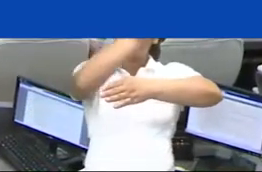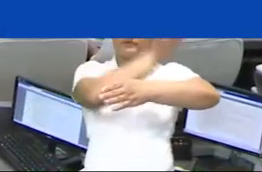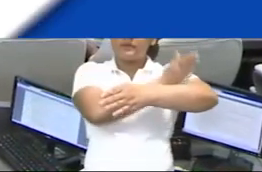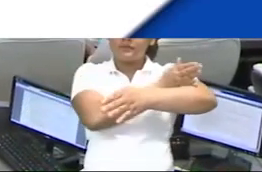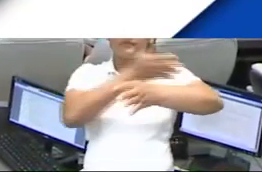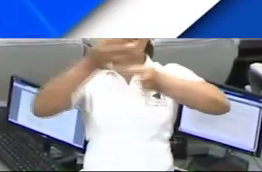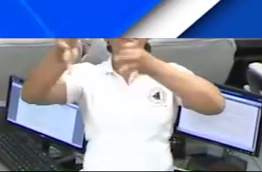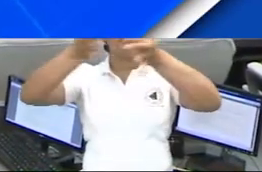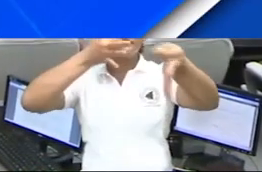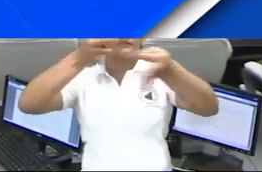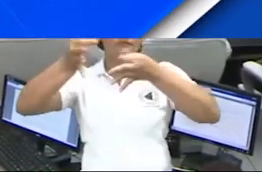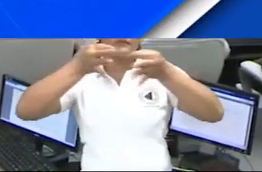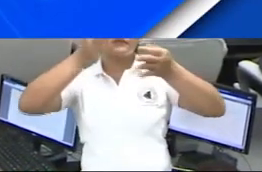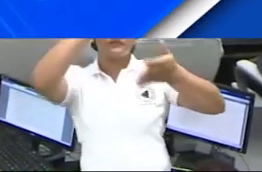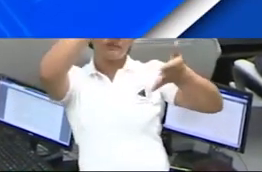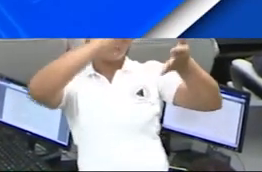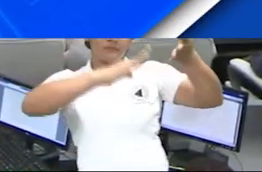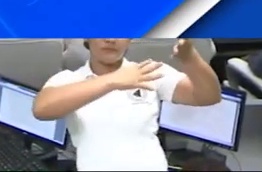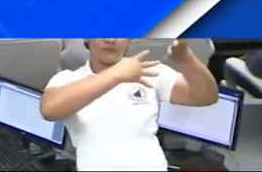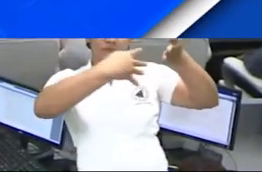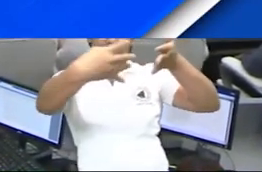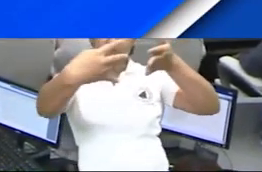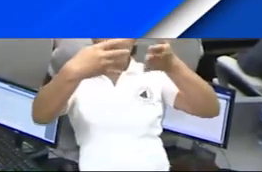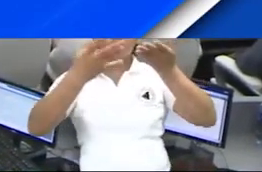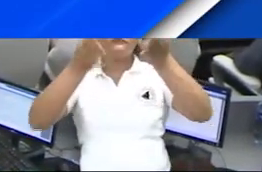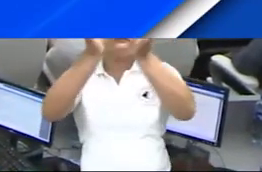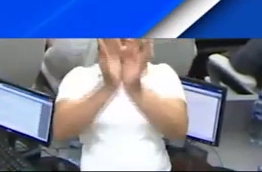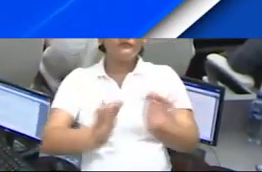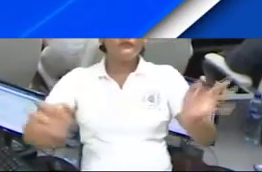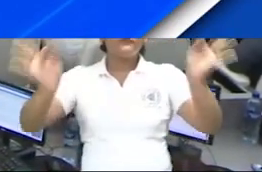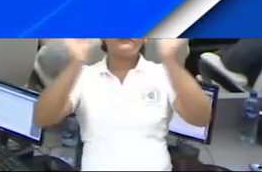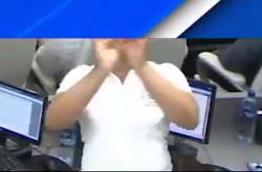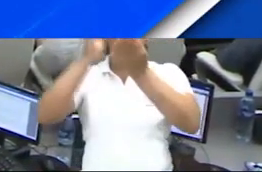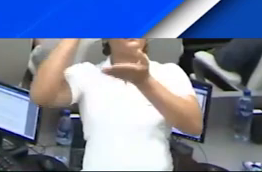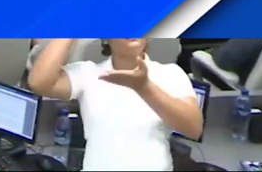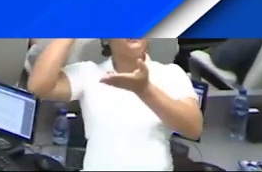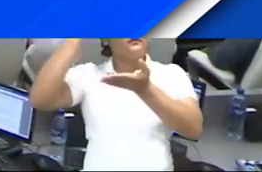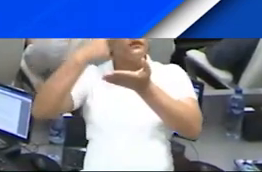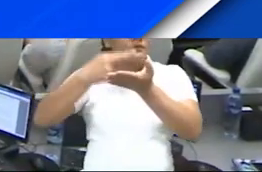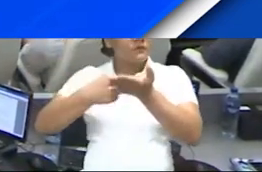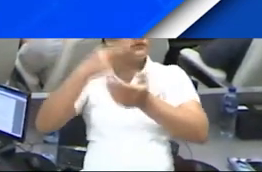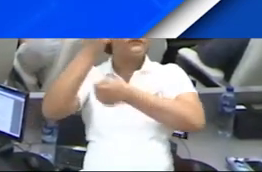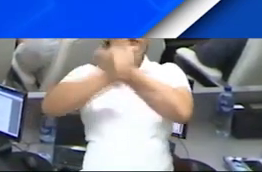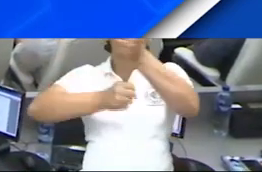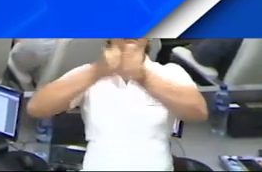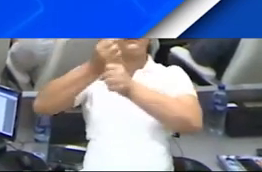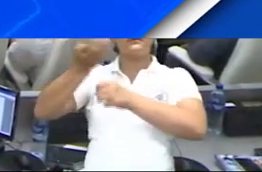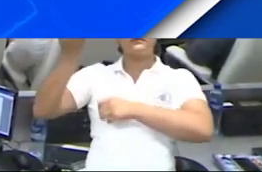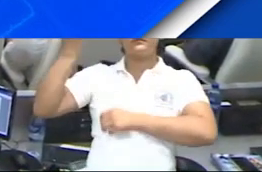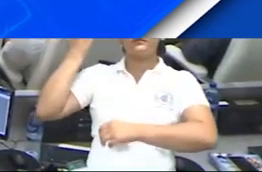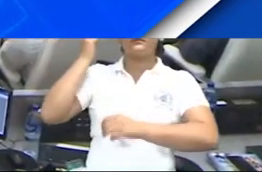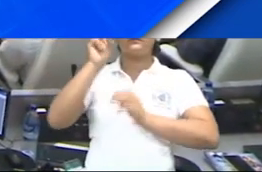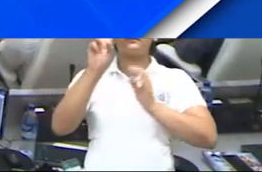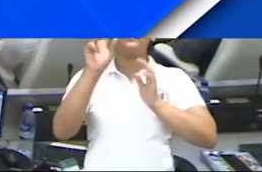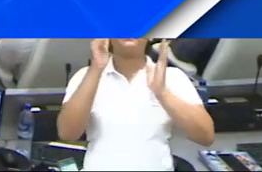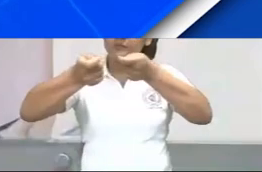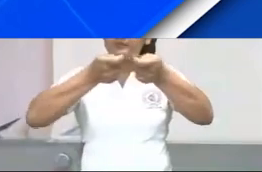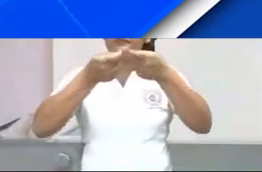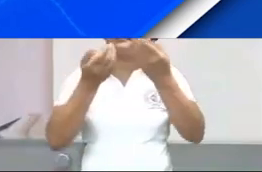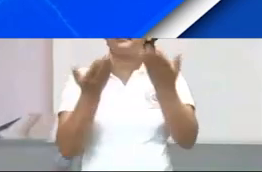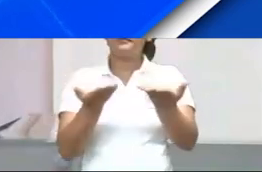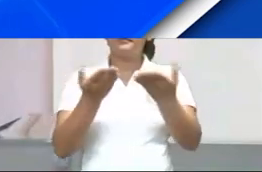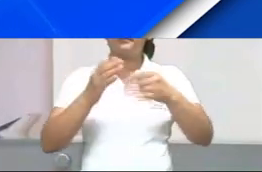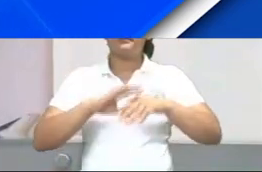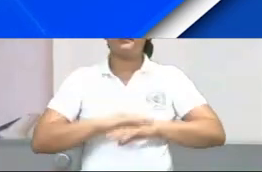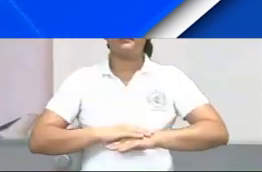Ante la Asamblea Nacional fue presentado el informe de gestión anual del presidente de la República 2022 a través del